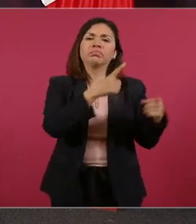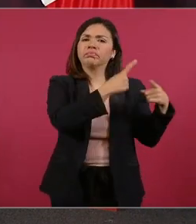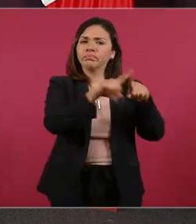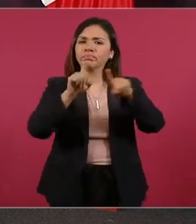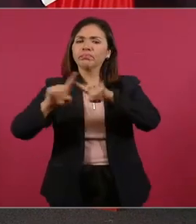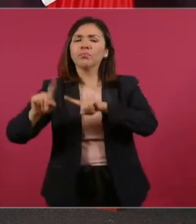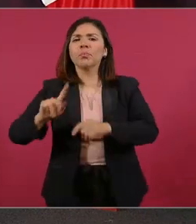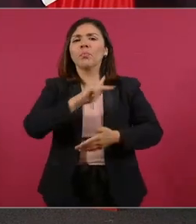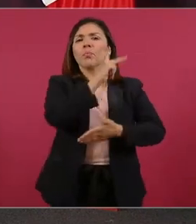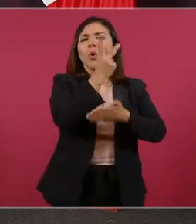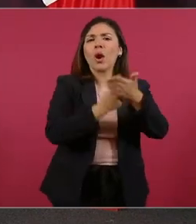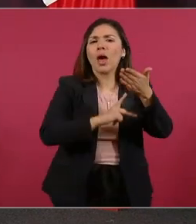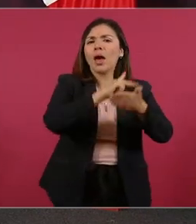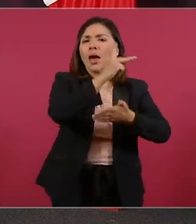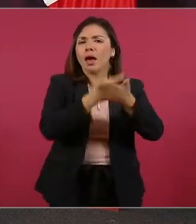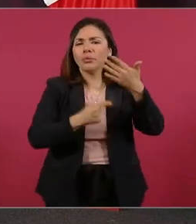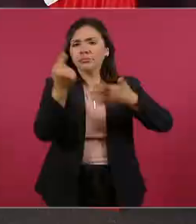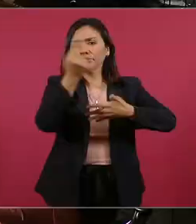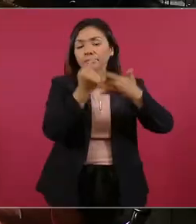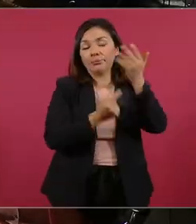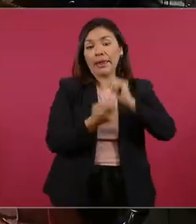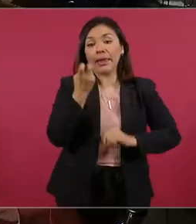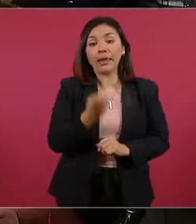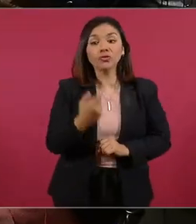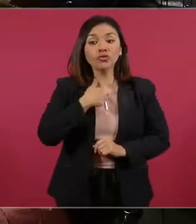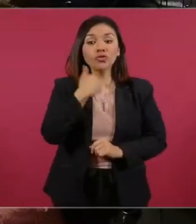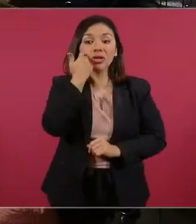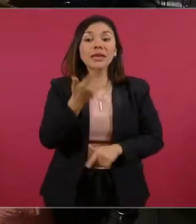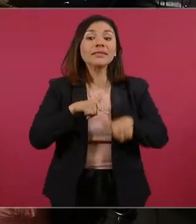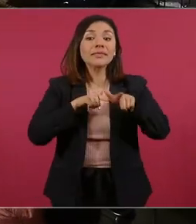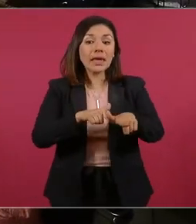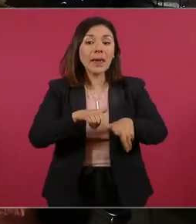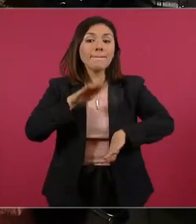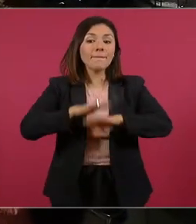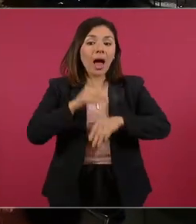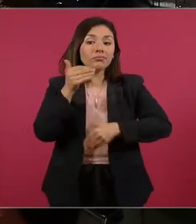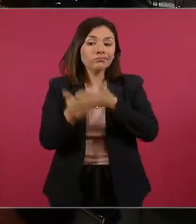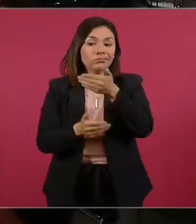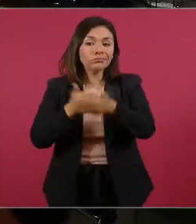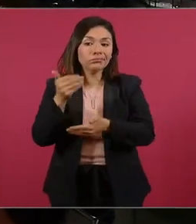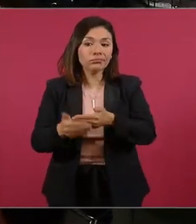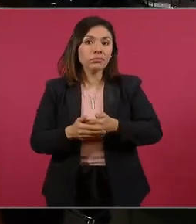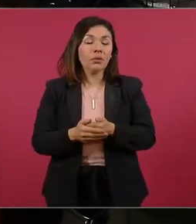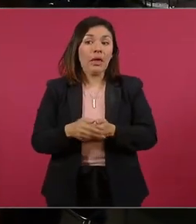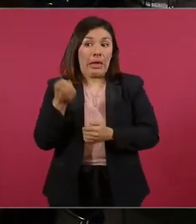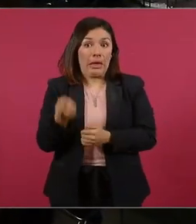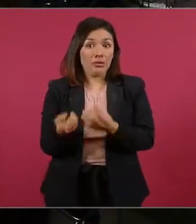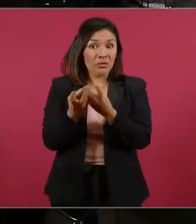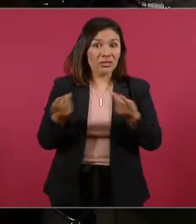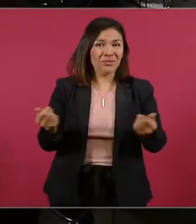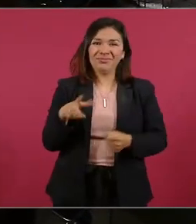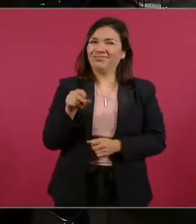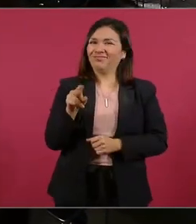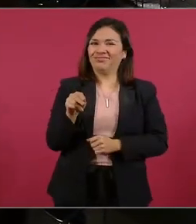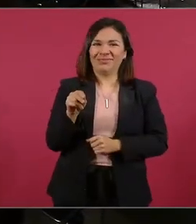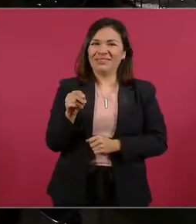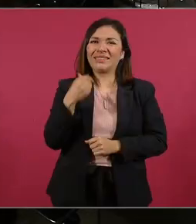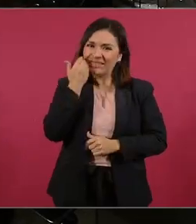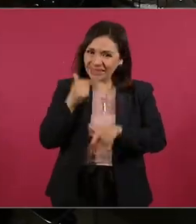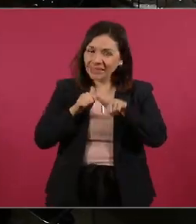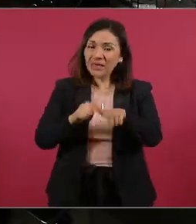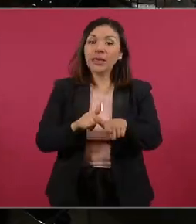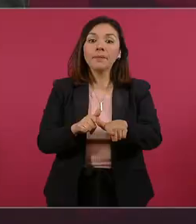programas que queremos que se mantengan, que no desaparezcan y